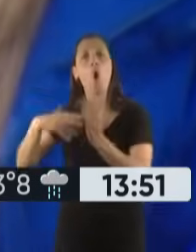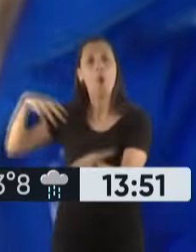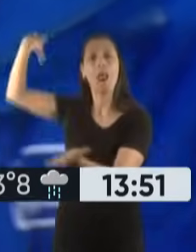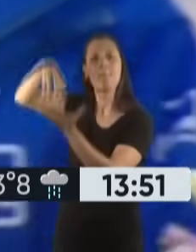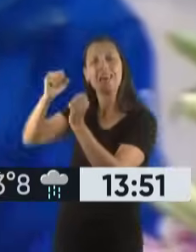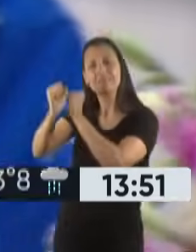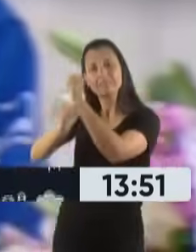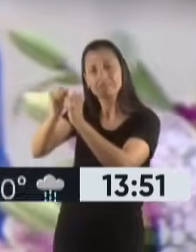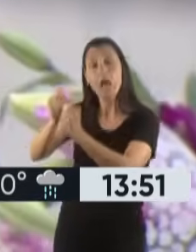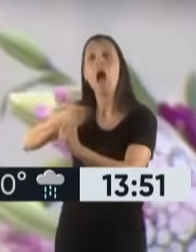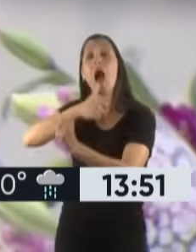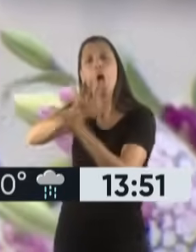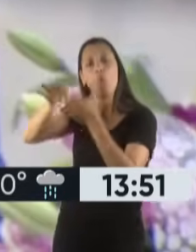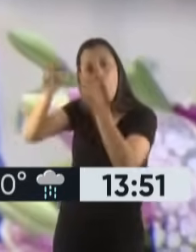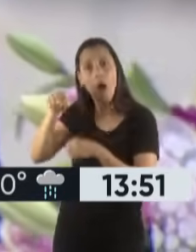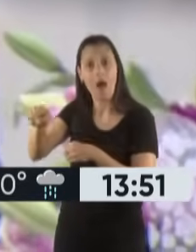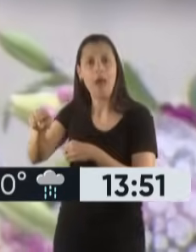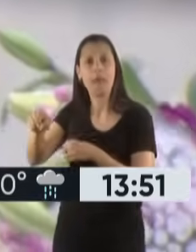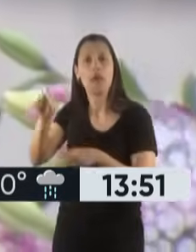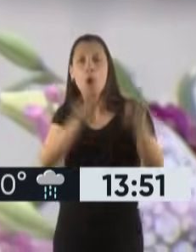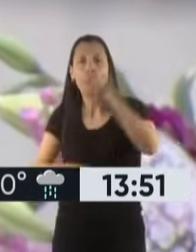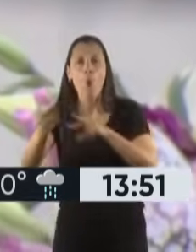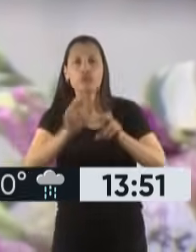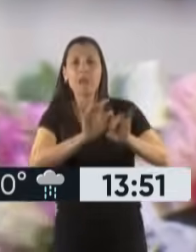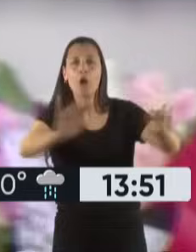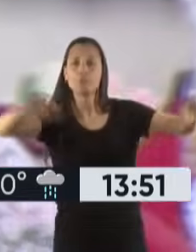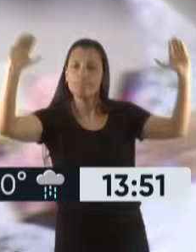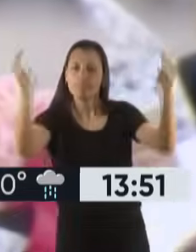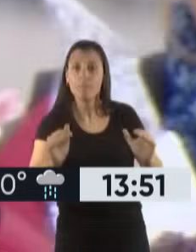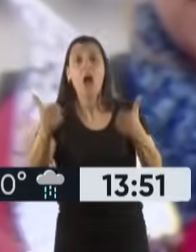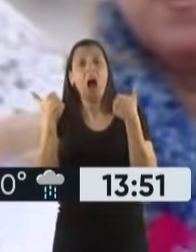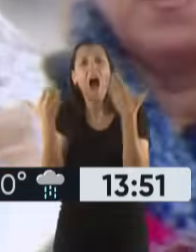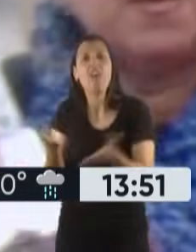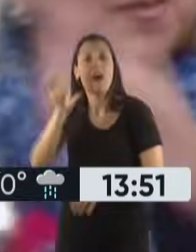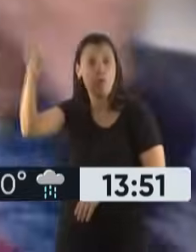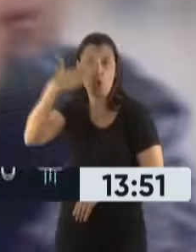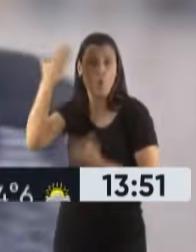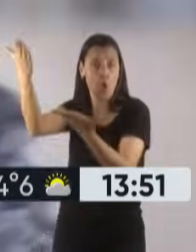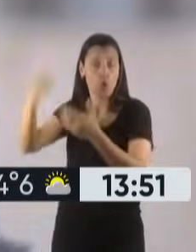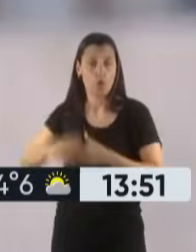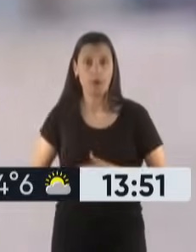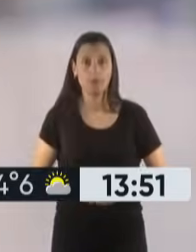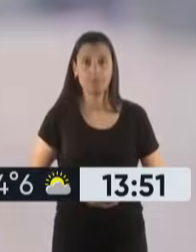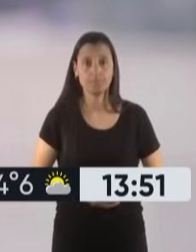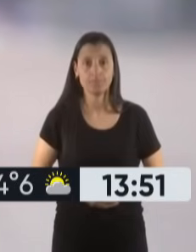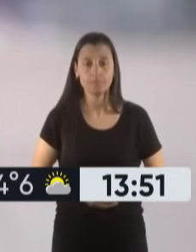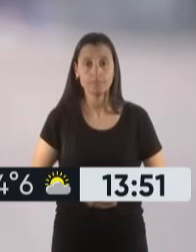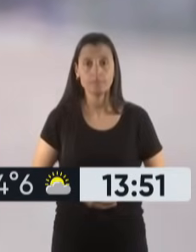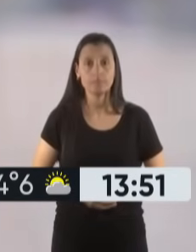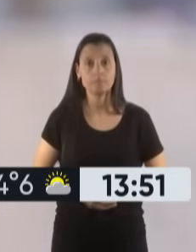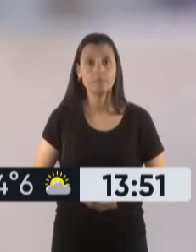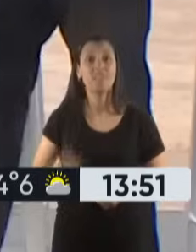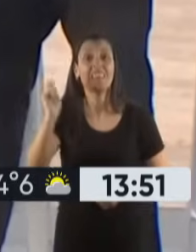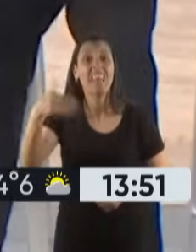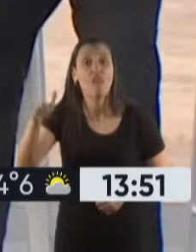de aguas servidas que benefició a toda la ciudad de Córdoba y a todo el Gran Córdoba. Y lo hizo el